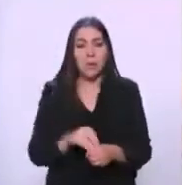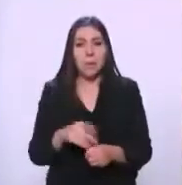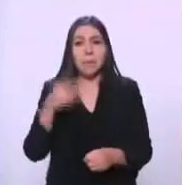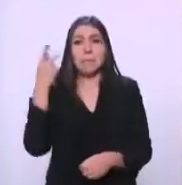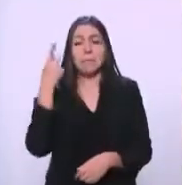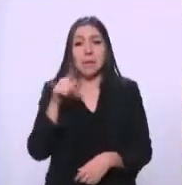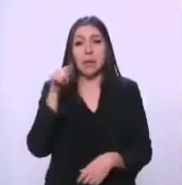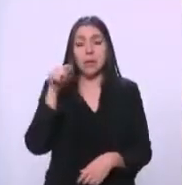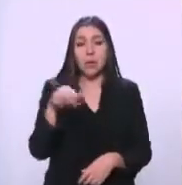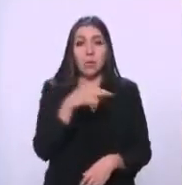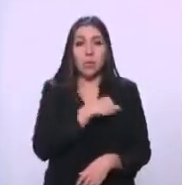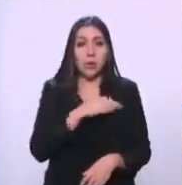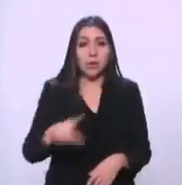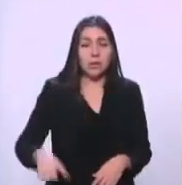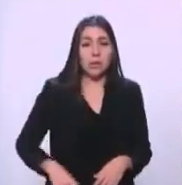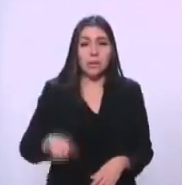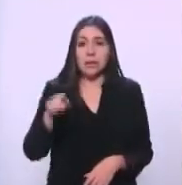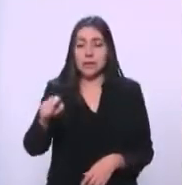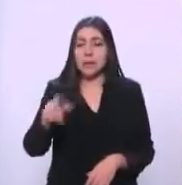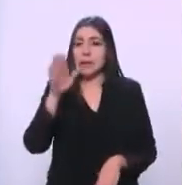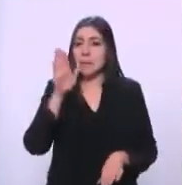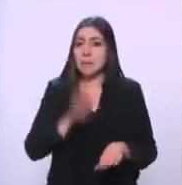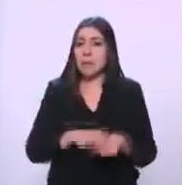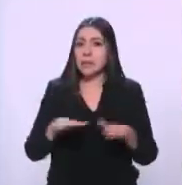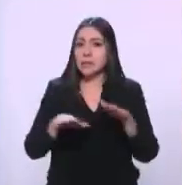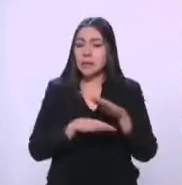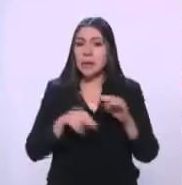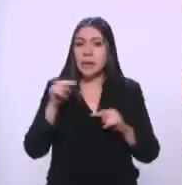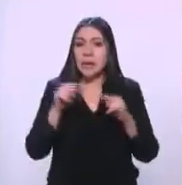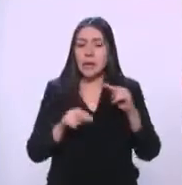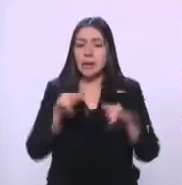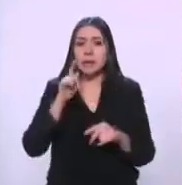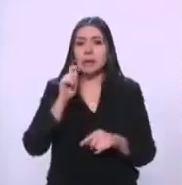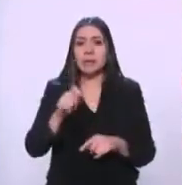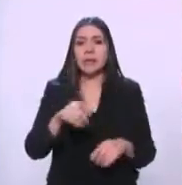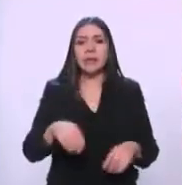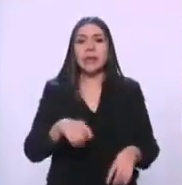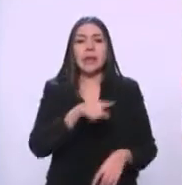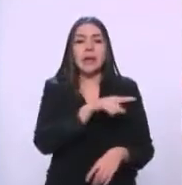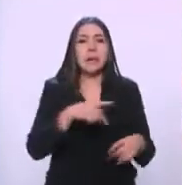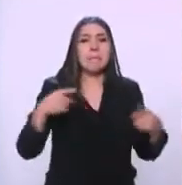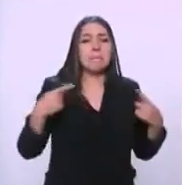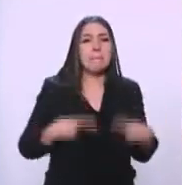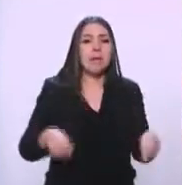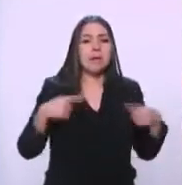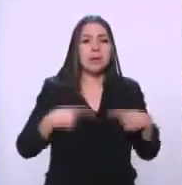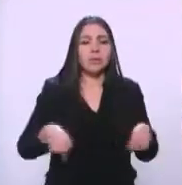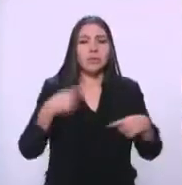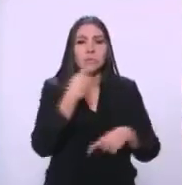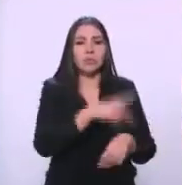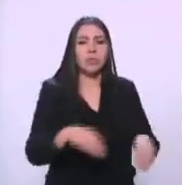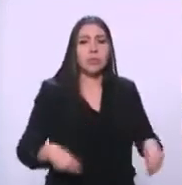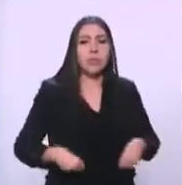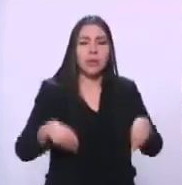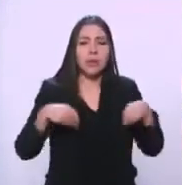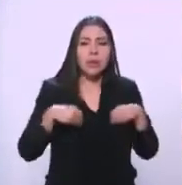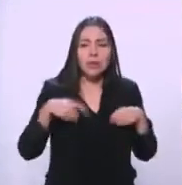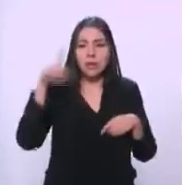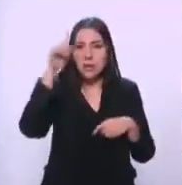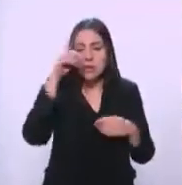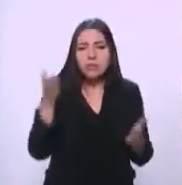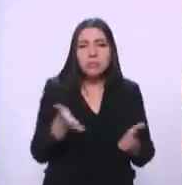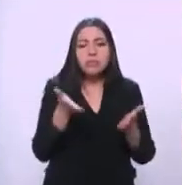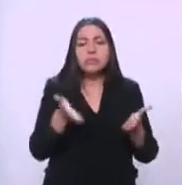nivel municipal es el nivel más básico donde se influye en la vida de la gente. Y en realidad, o sea,